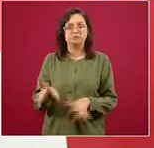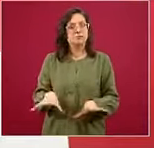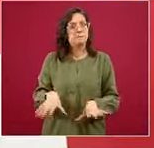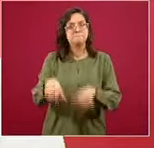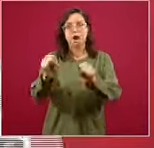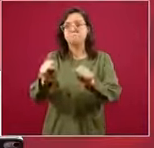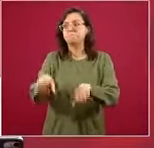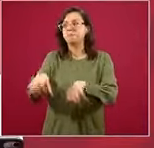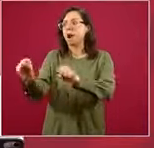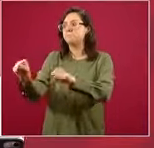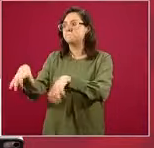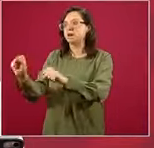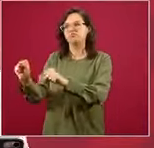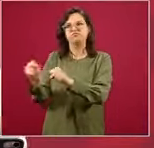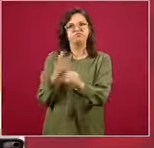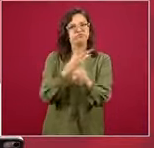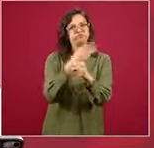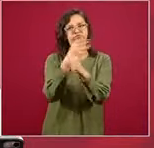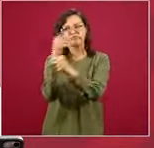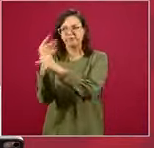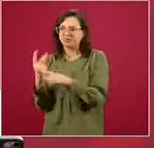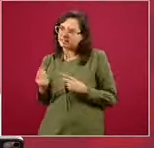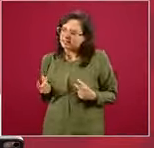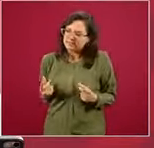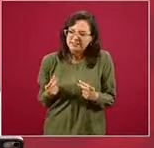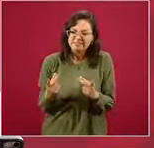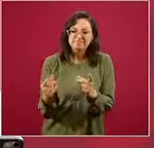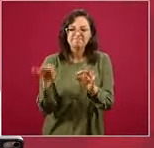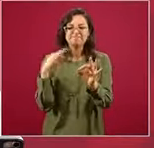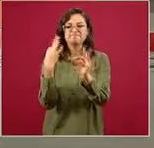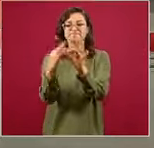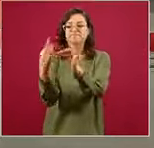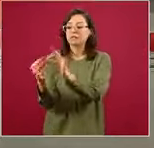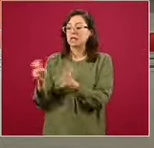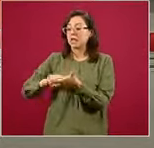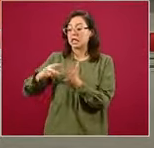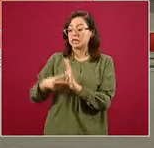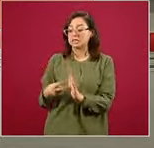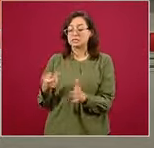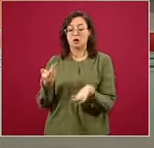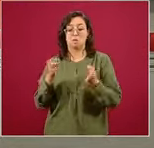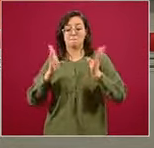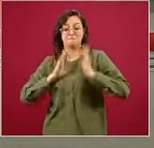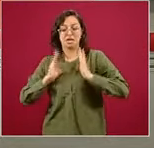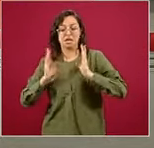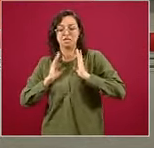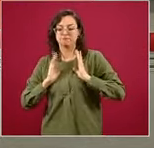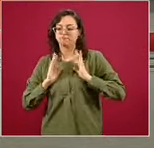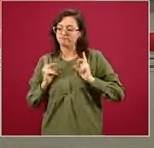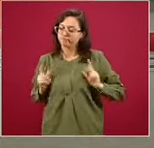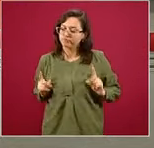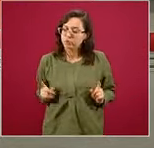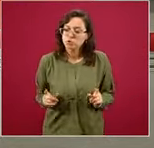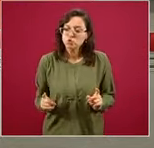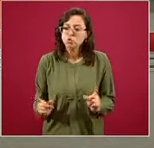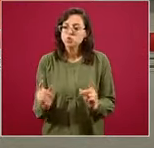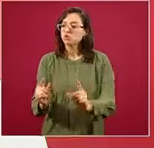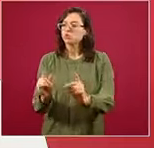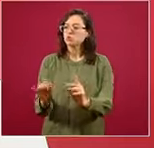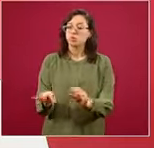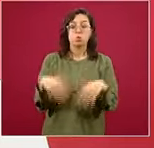vamos a sacarlos ya. Y con el apoyo de ingenieros militares se pusieron en marcha en